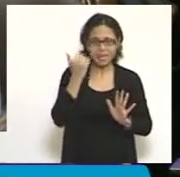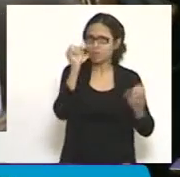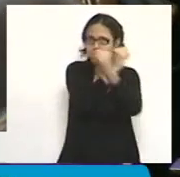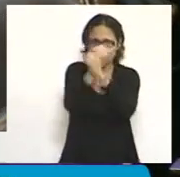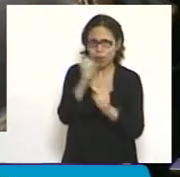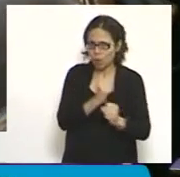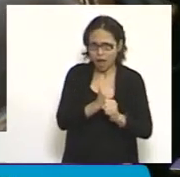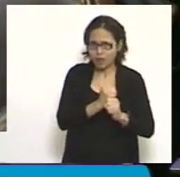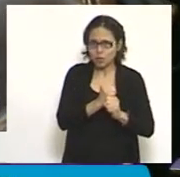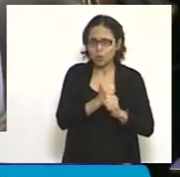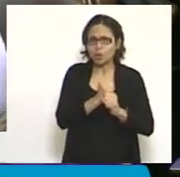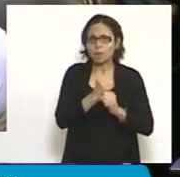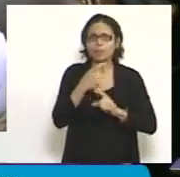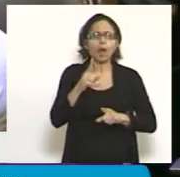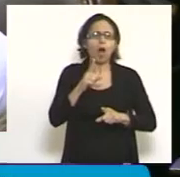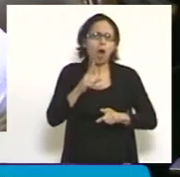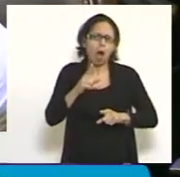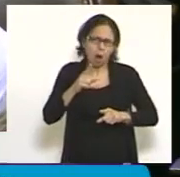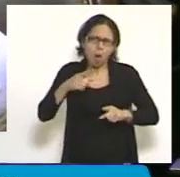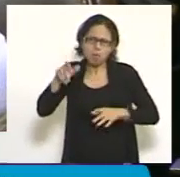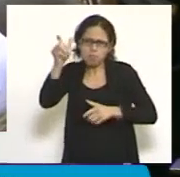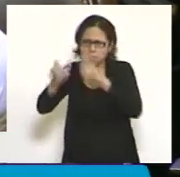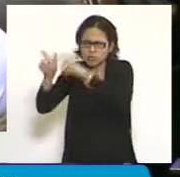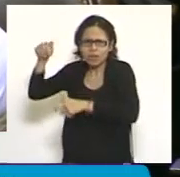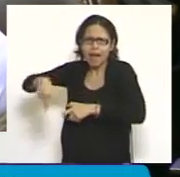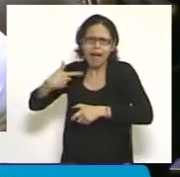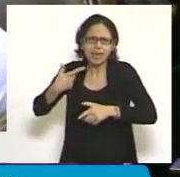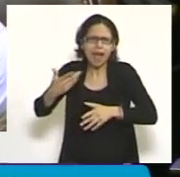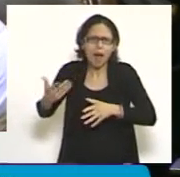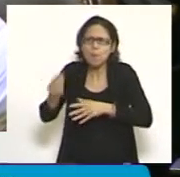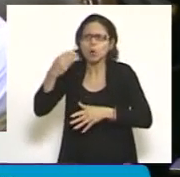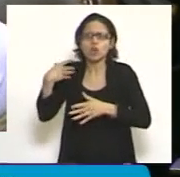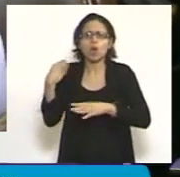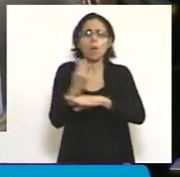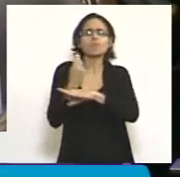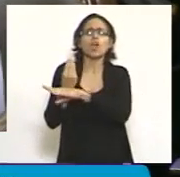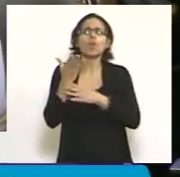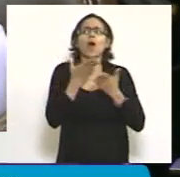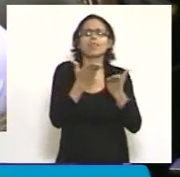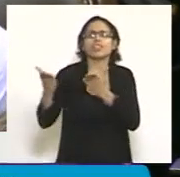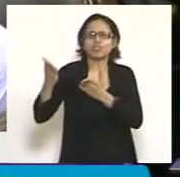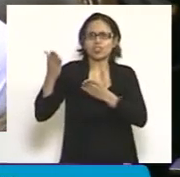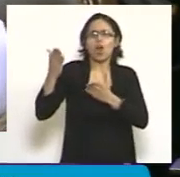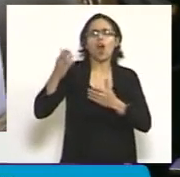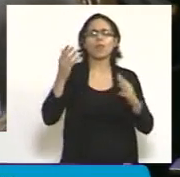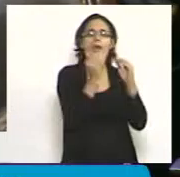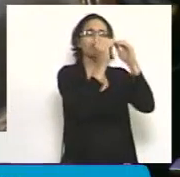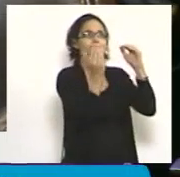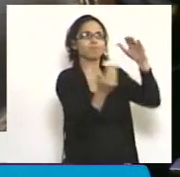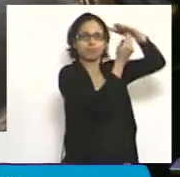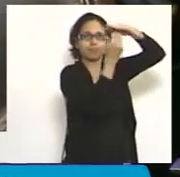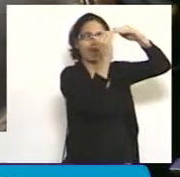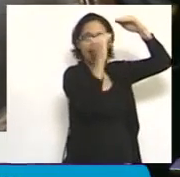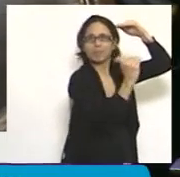han transitado como consejeros de la magistratura. En mi caso la integré en todas sus